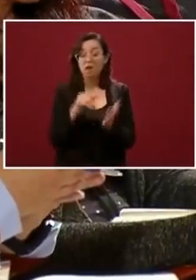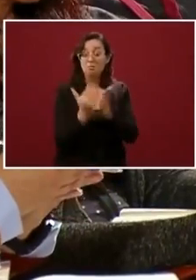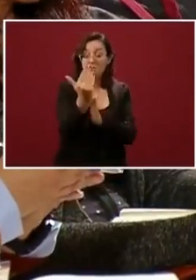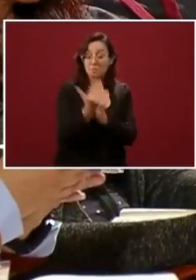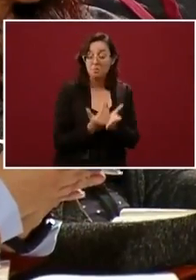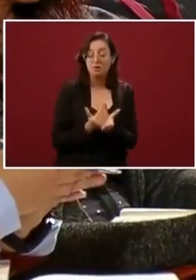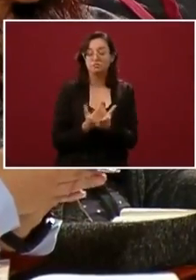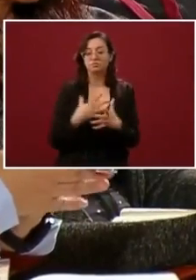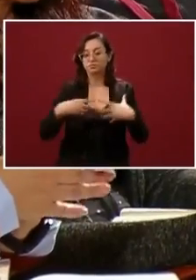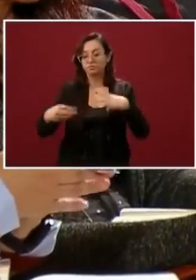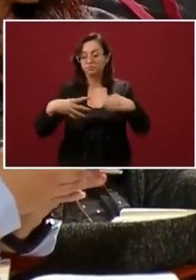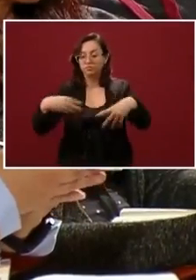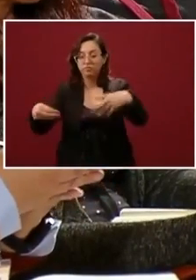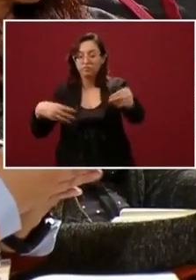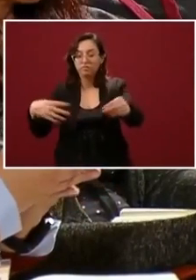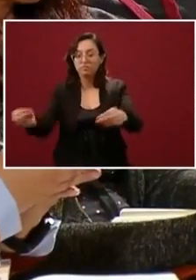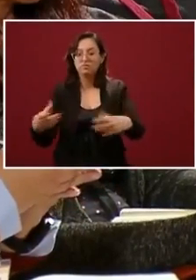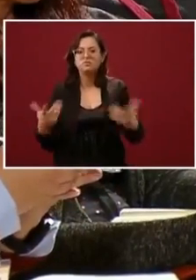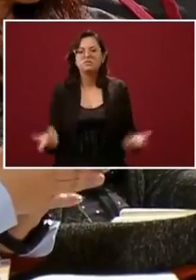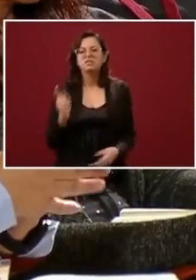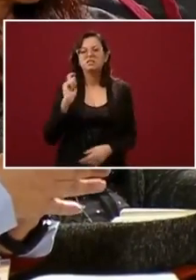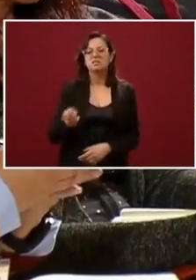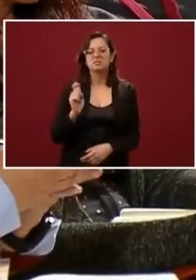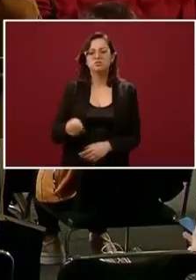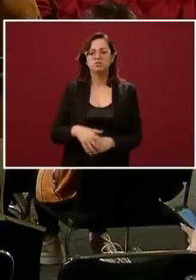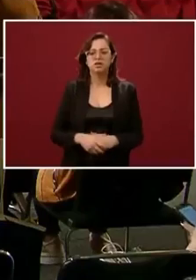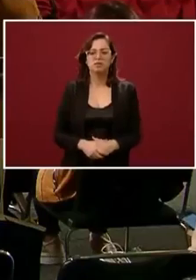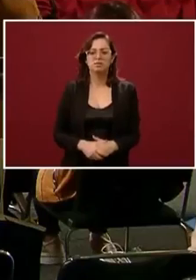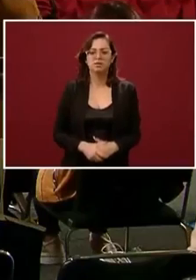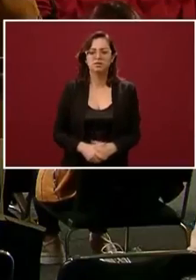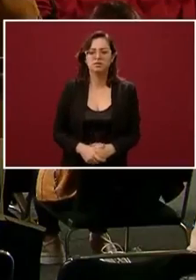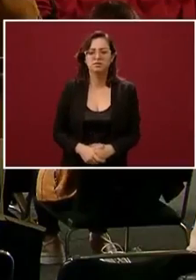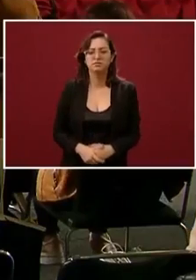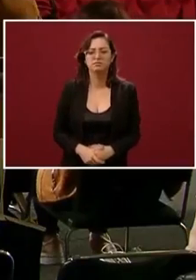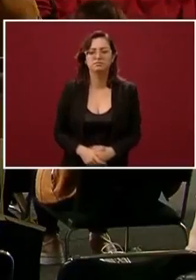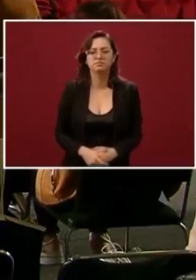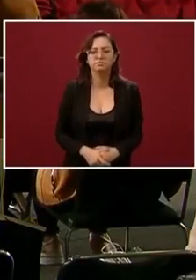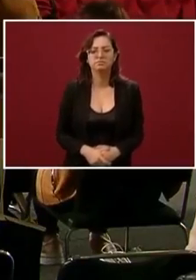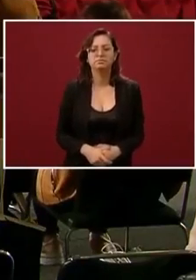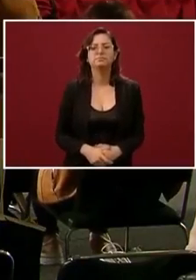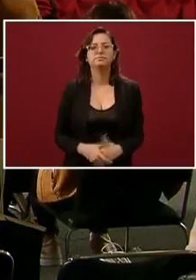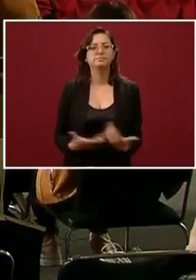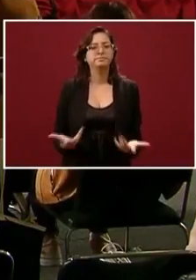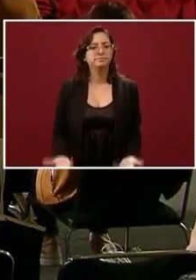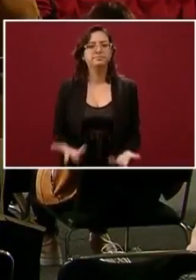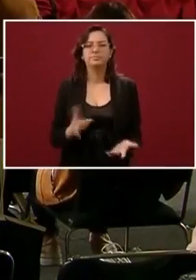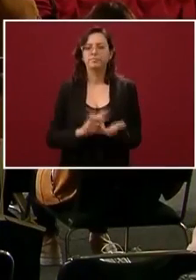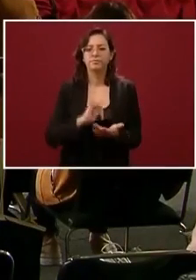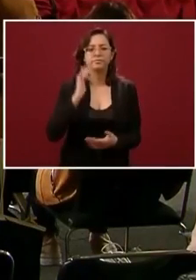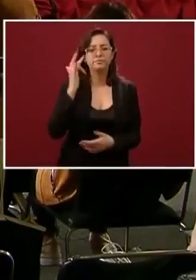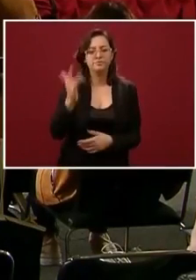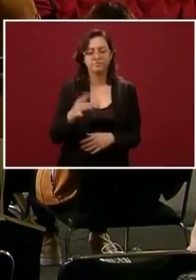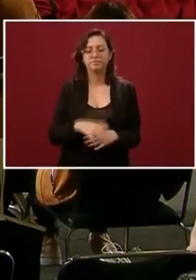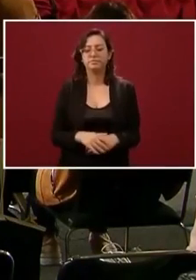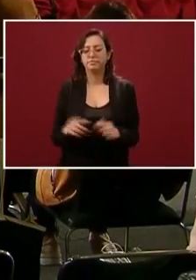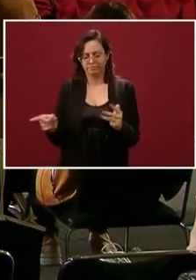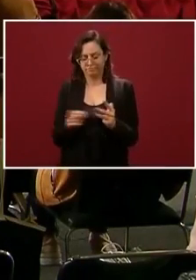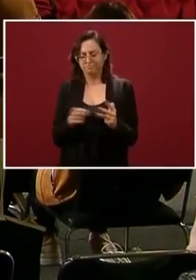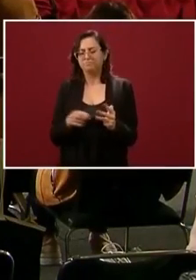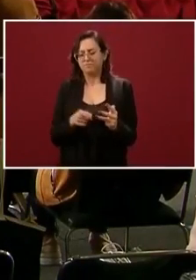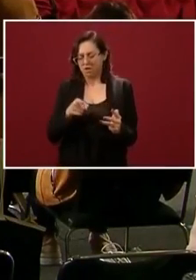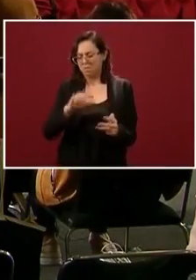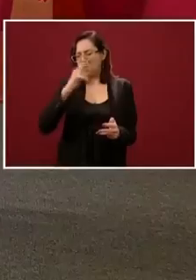contención. ¿De qué va este plan? Cómo no, gracias por sus preguntas, Melina, muy útiles. Empiezo por la última. Efectivamente, recuerdo bien